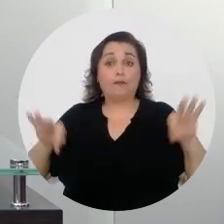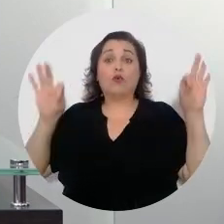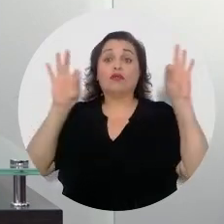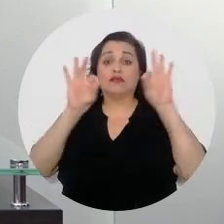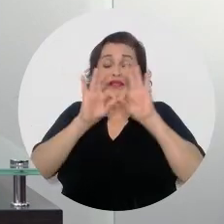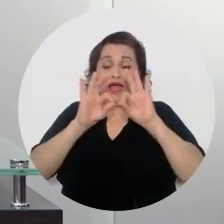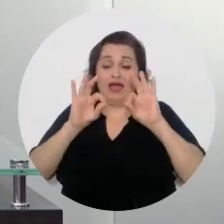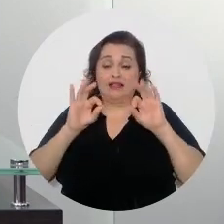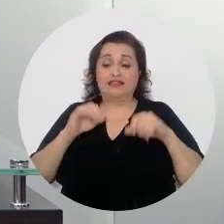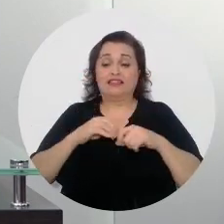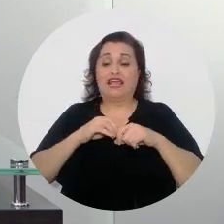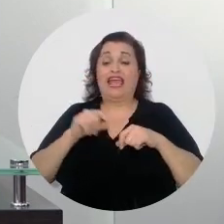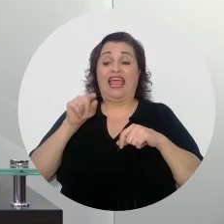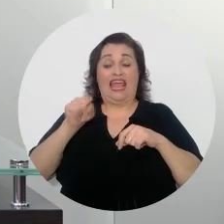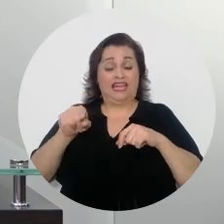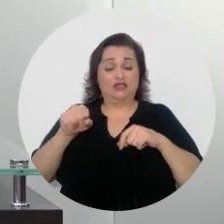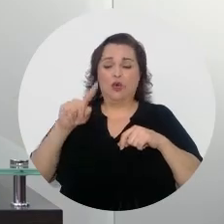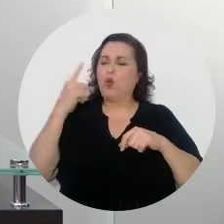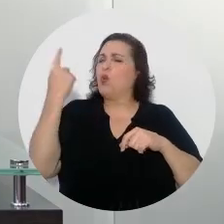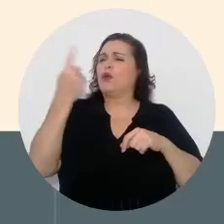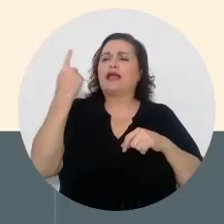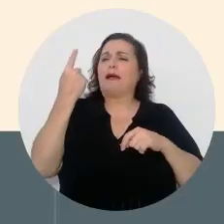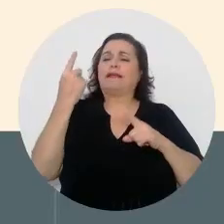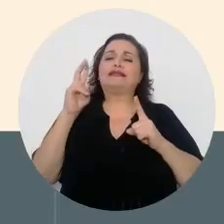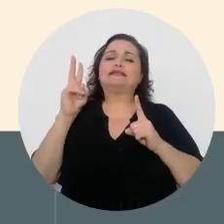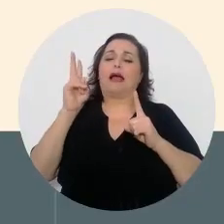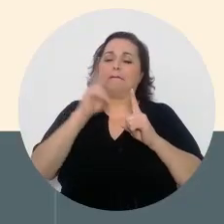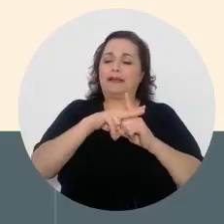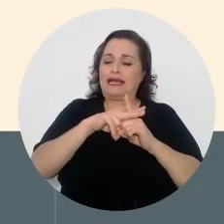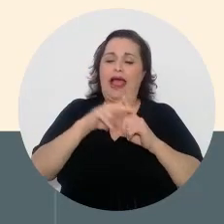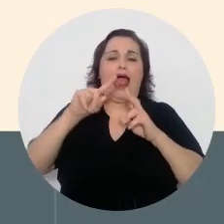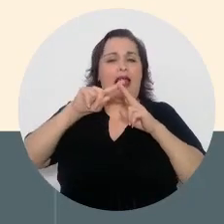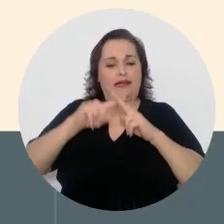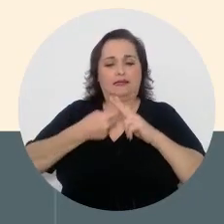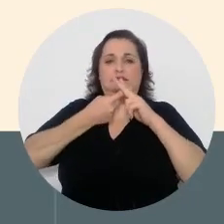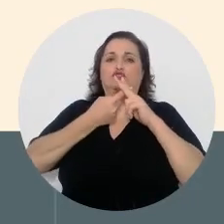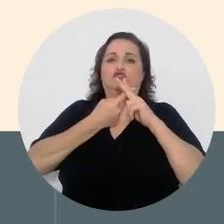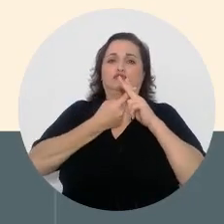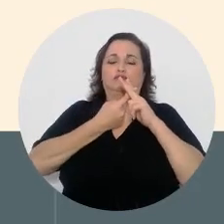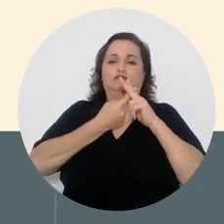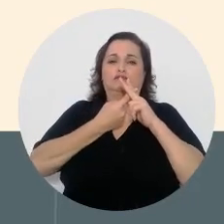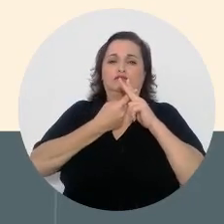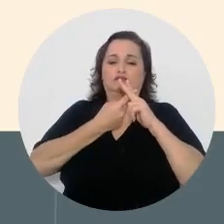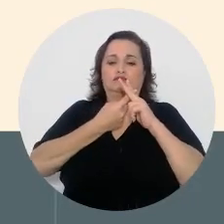a recordar es que el subcociente únicamente se aplica al inicio.